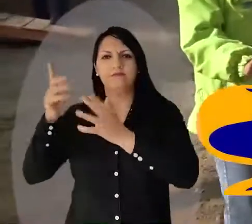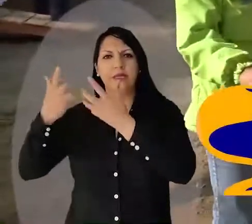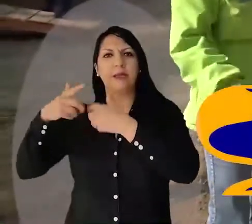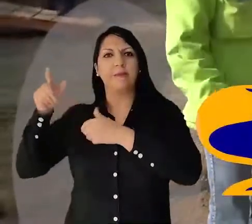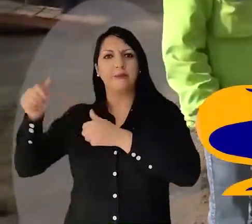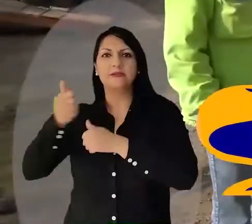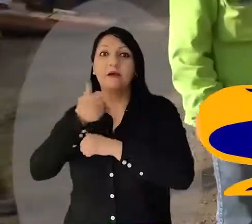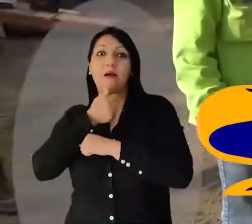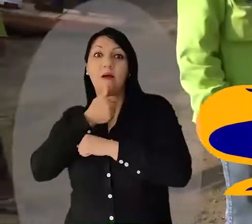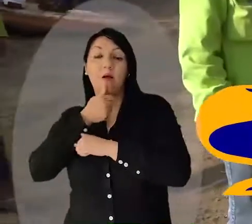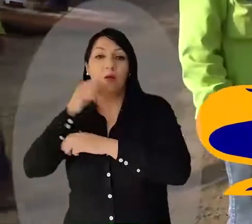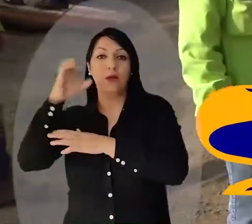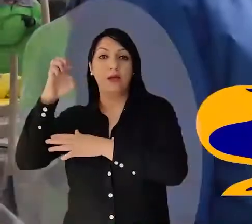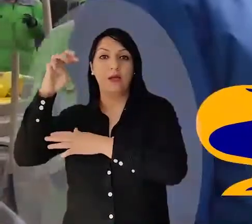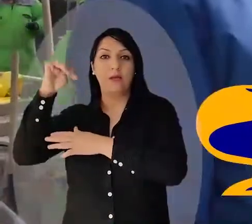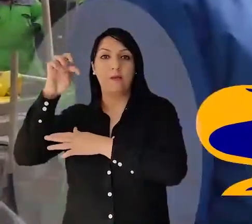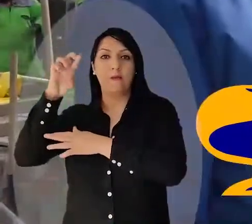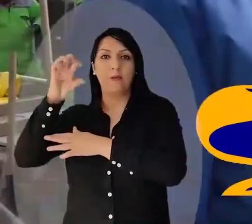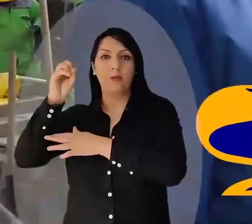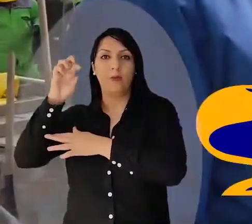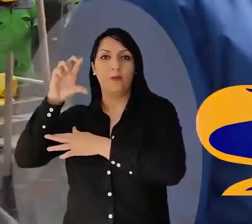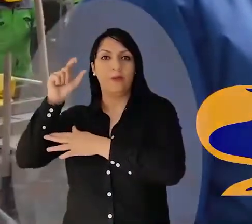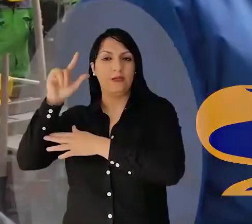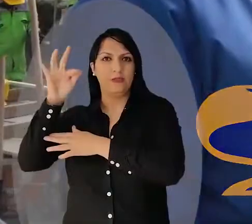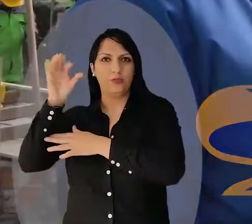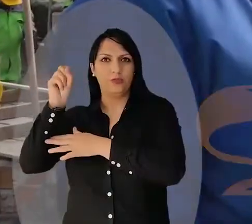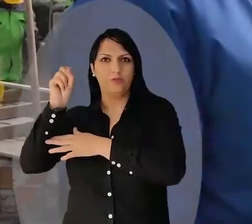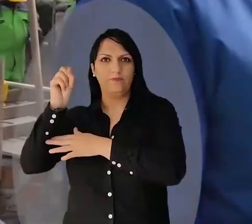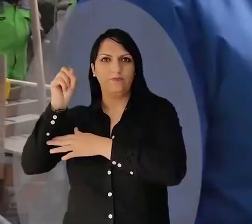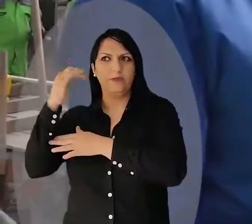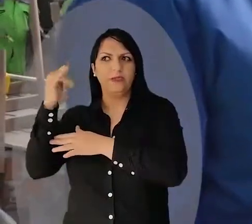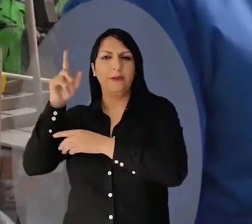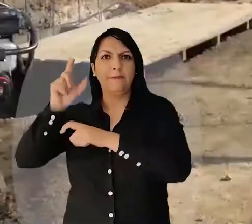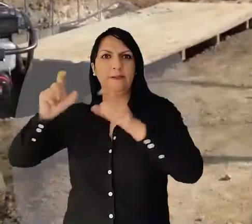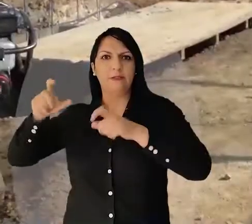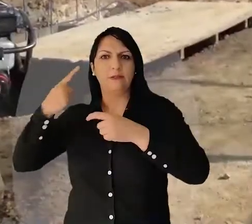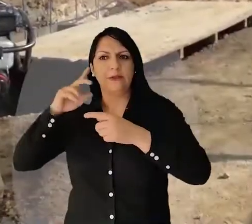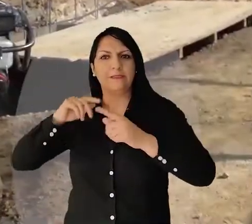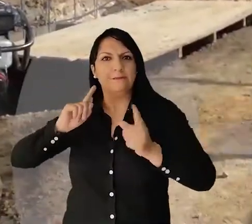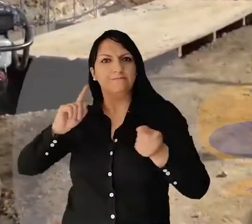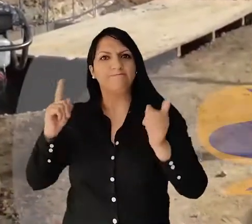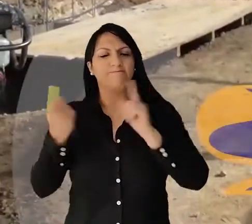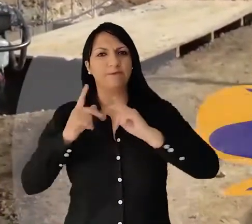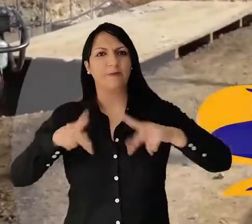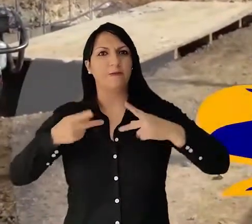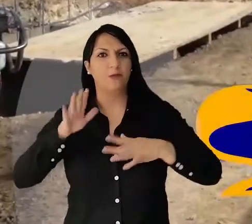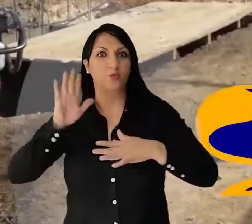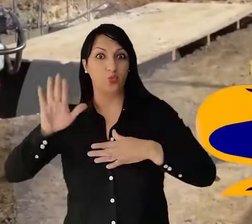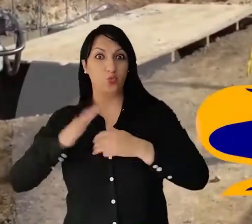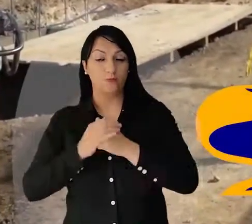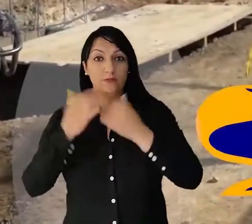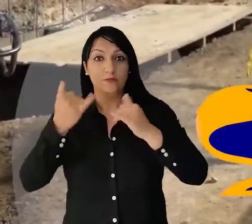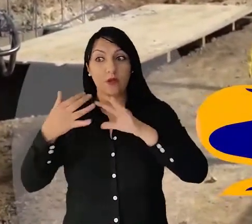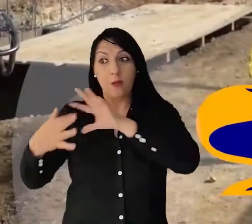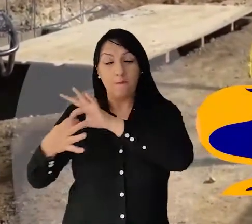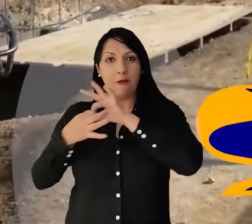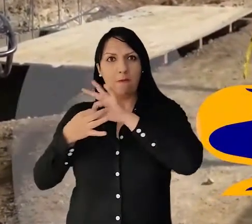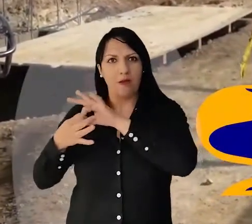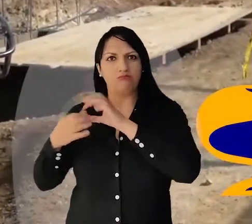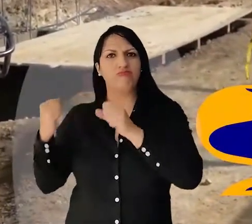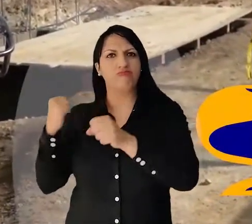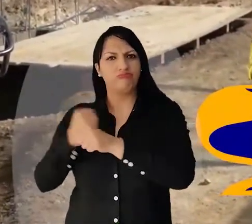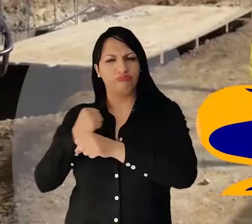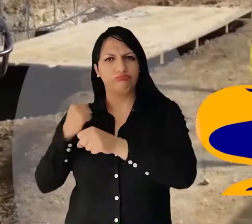Pues hemos venido haciendo un ejercicio con el Popasto de hacer esas obras que hace mucho tiempo la gente las quería, les cambia la vida a la